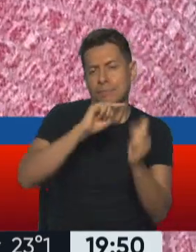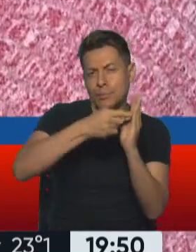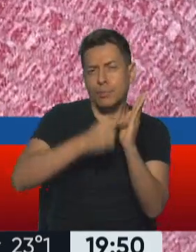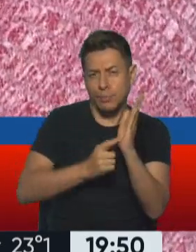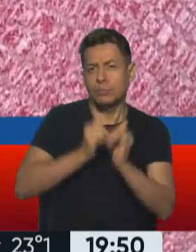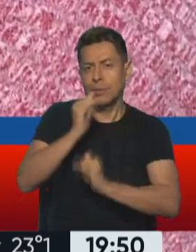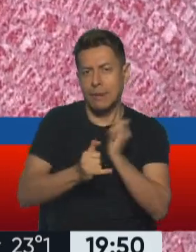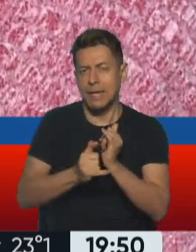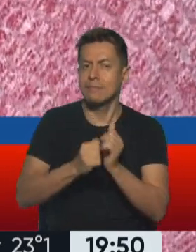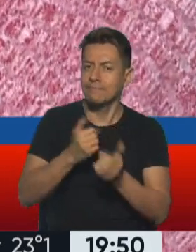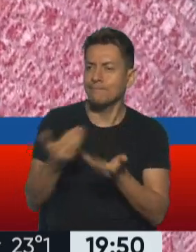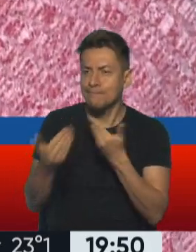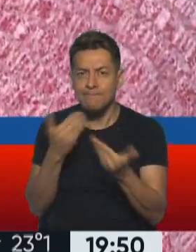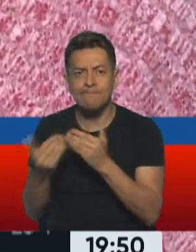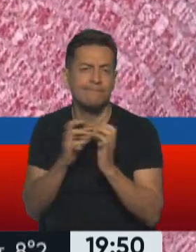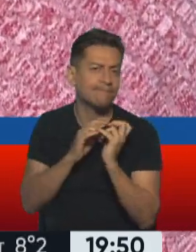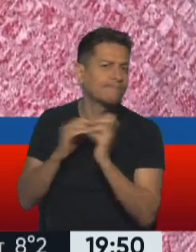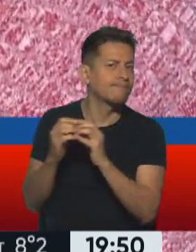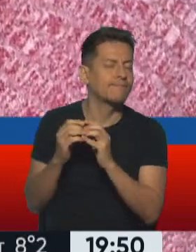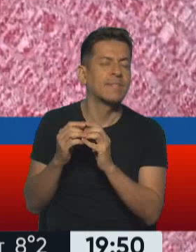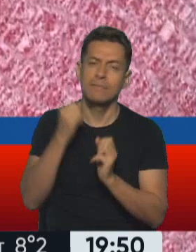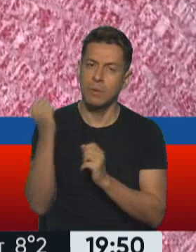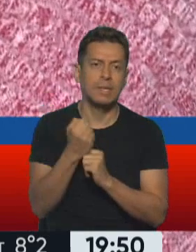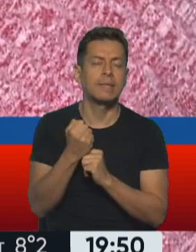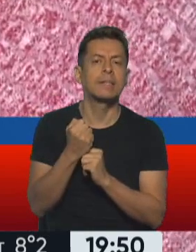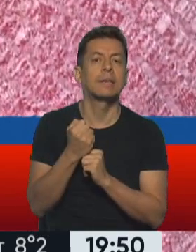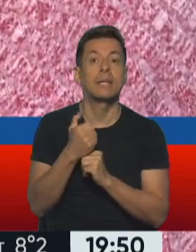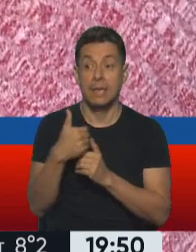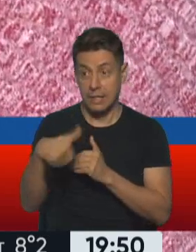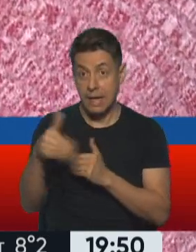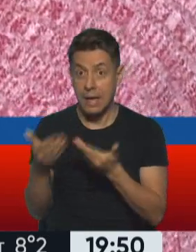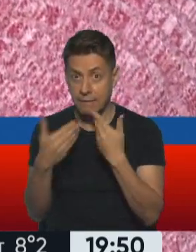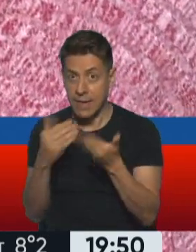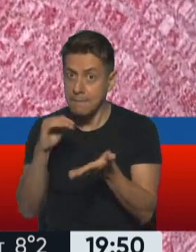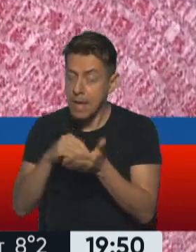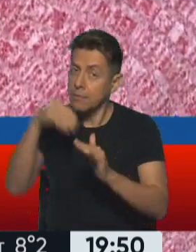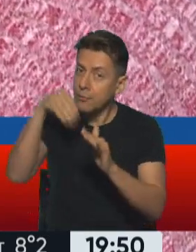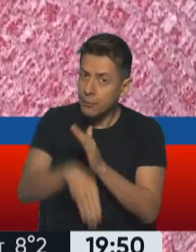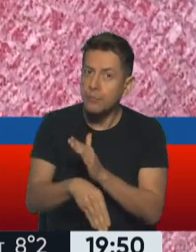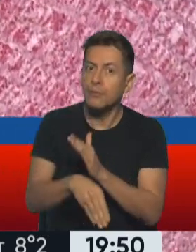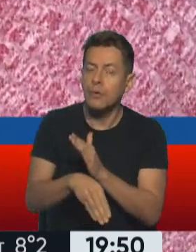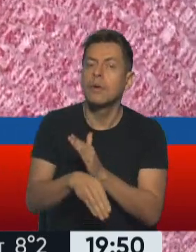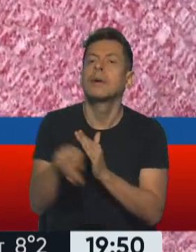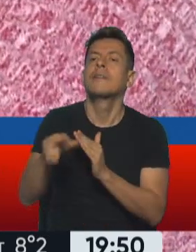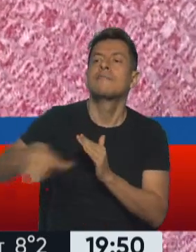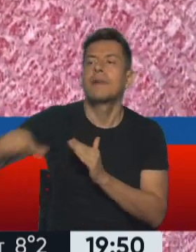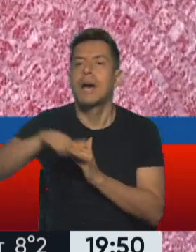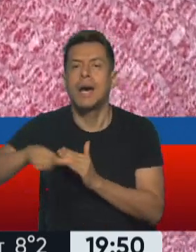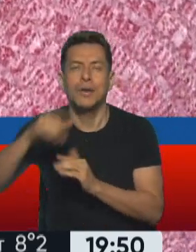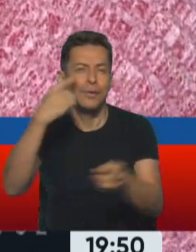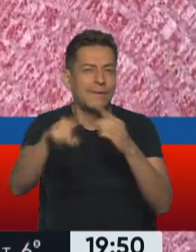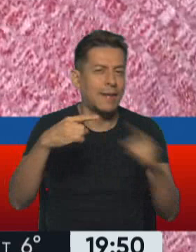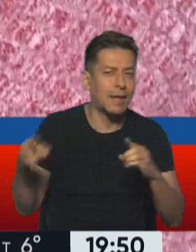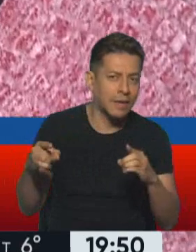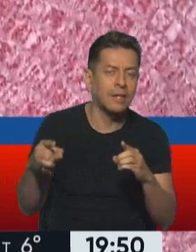los puntos principales y esenciales que vamos a ir a charlar más y profundizar en los barrios y,